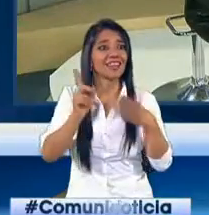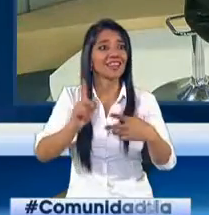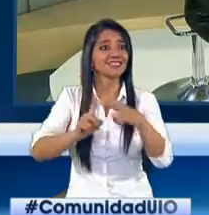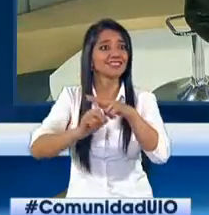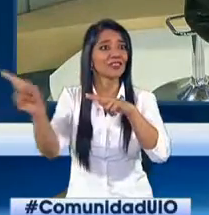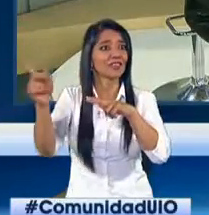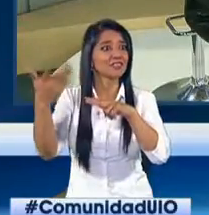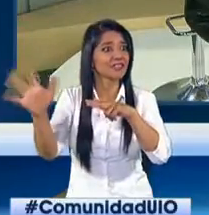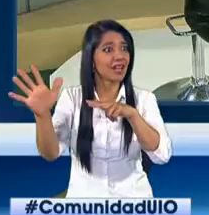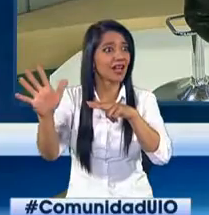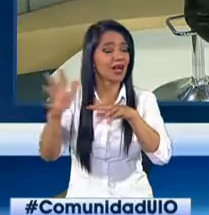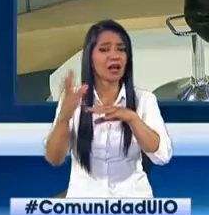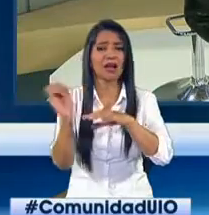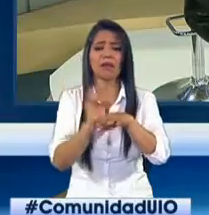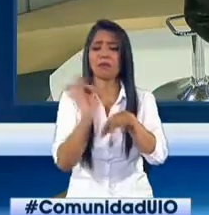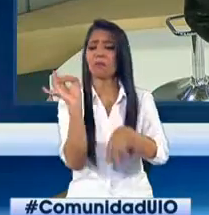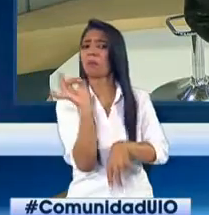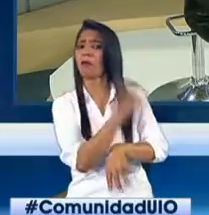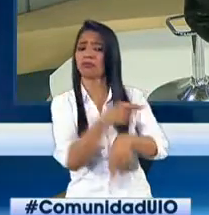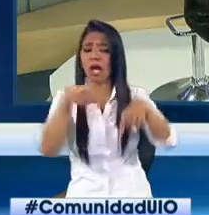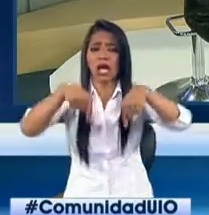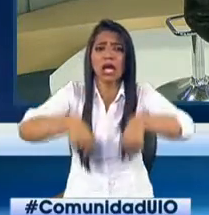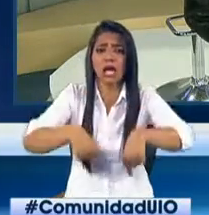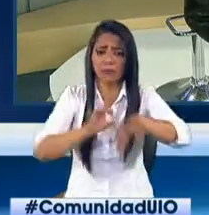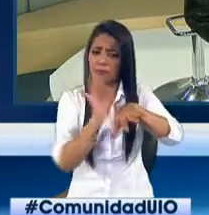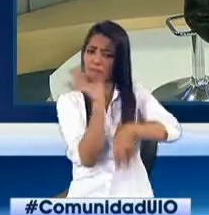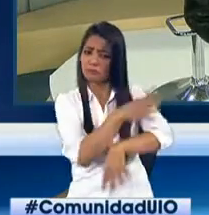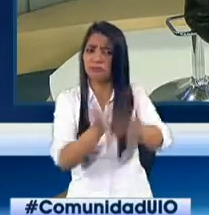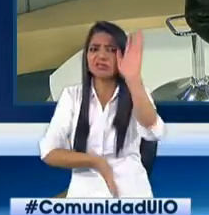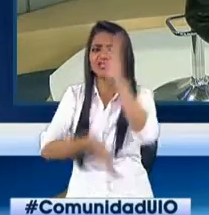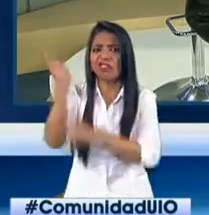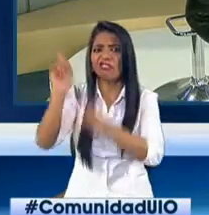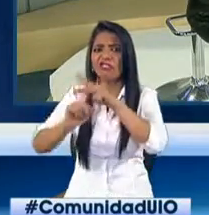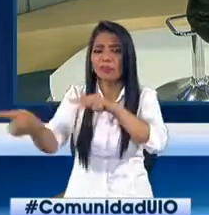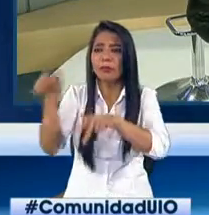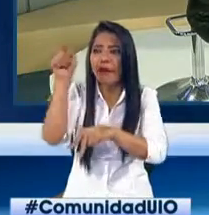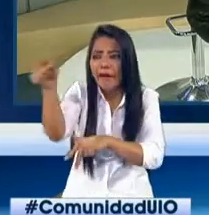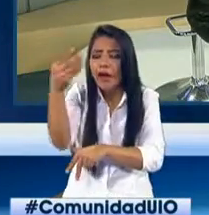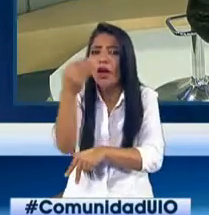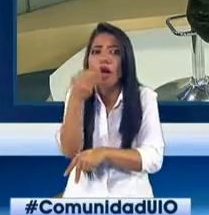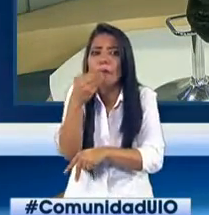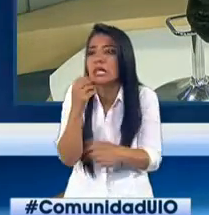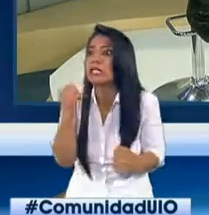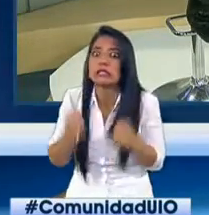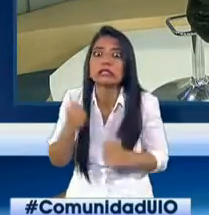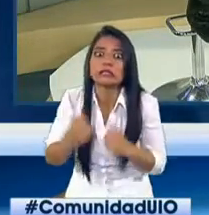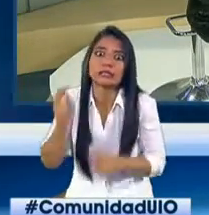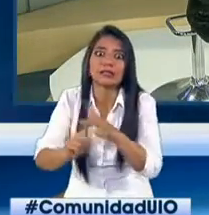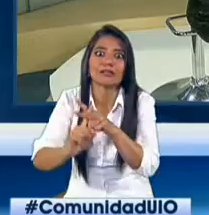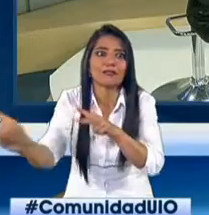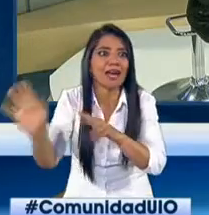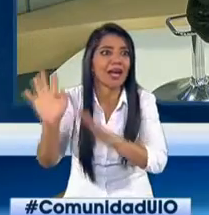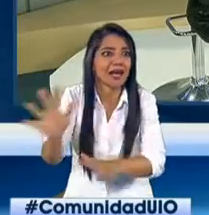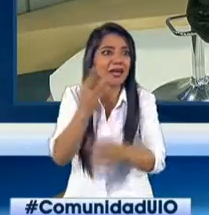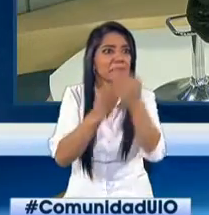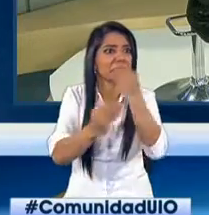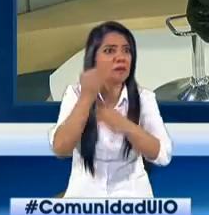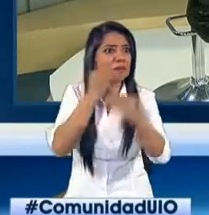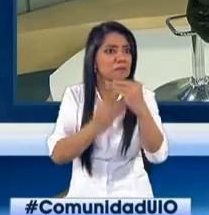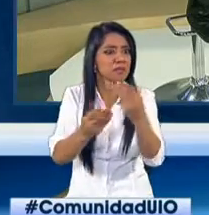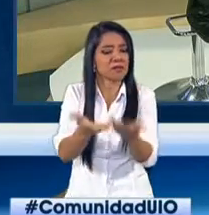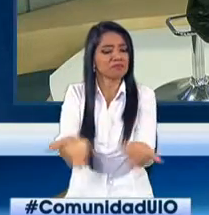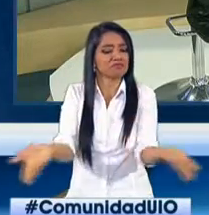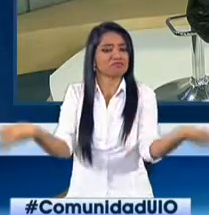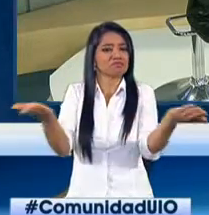nos abandonó aquí en el estudio va corriendo porque le dijeron que hay unas muecas y que hay una exhibición